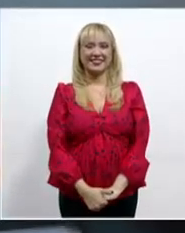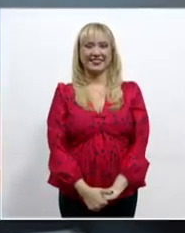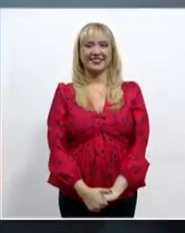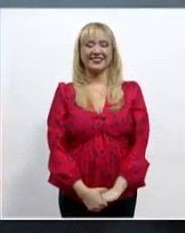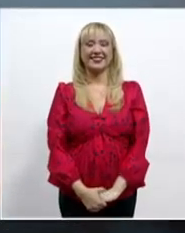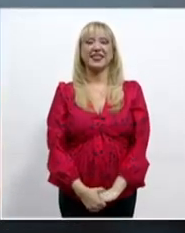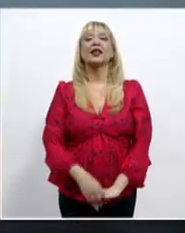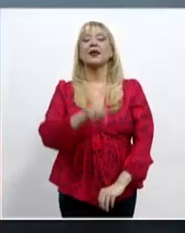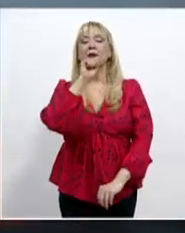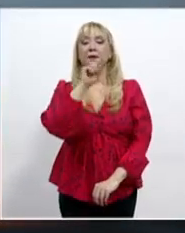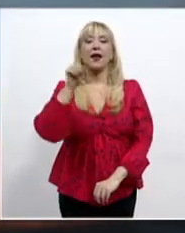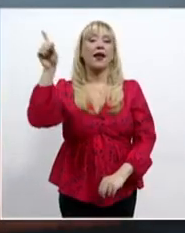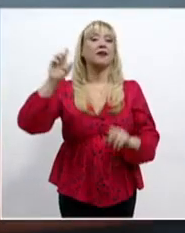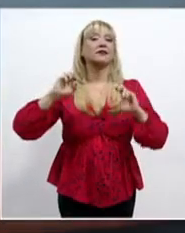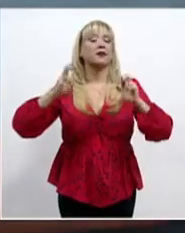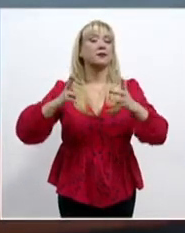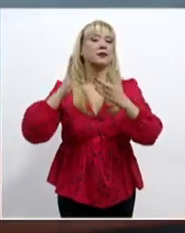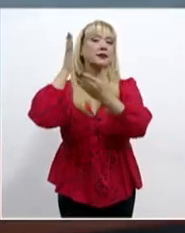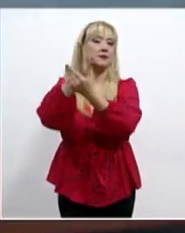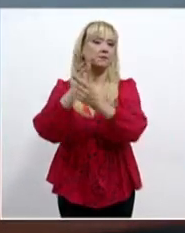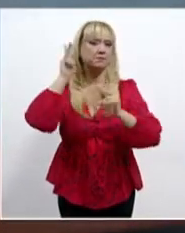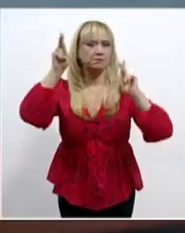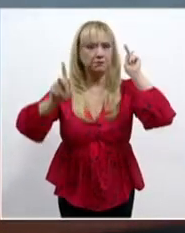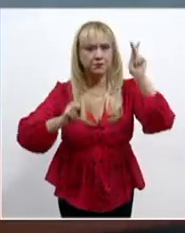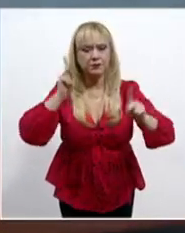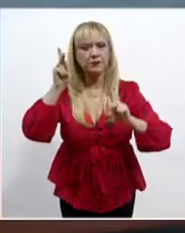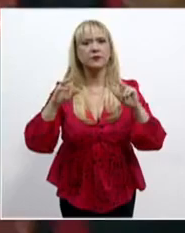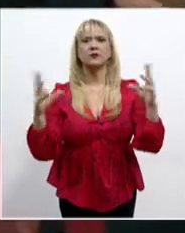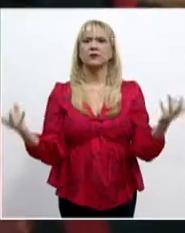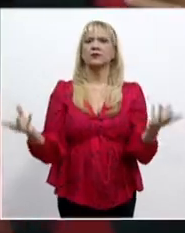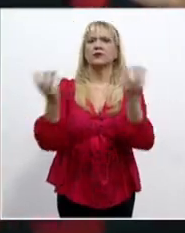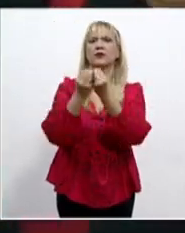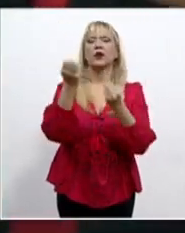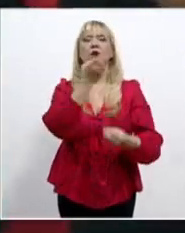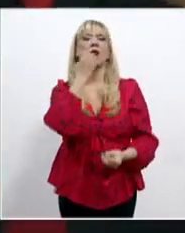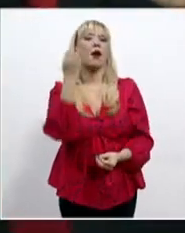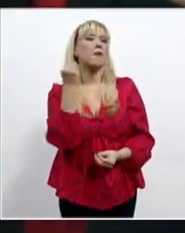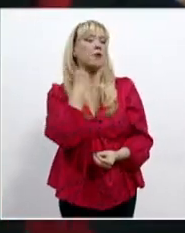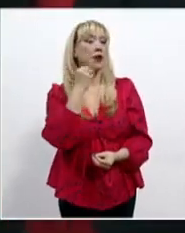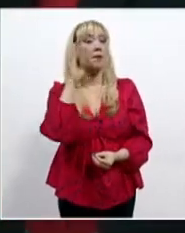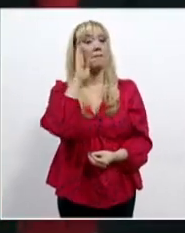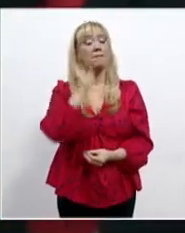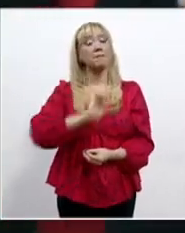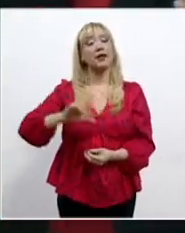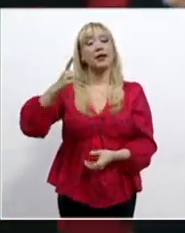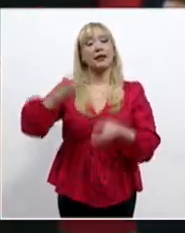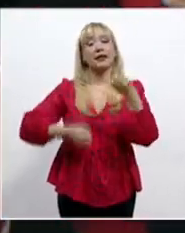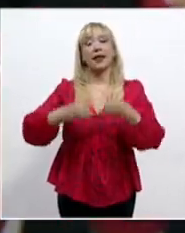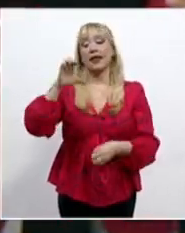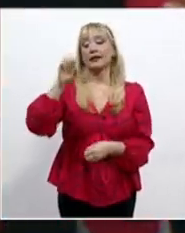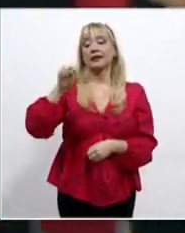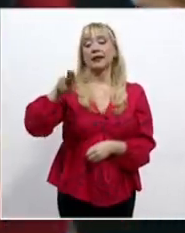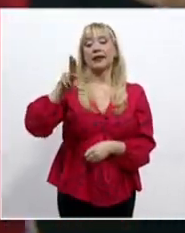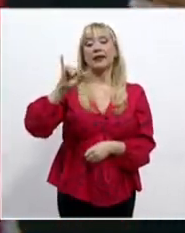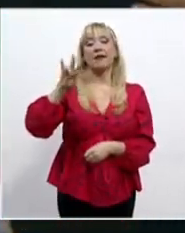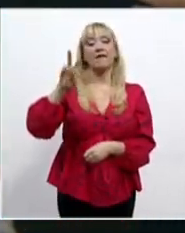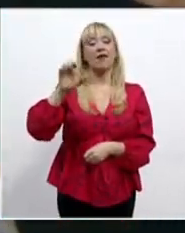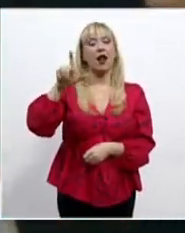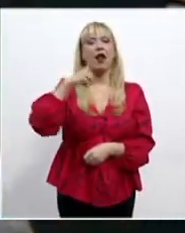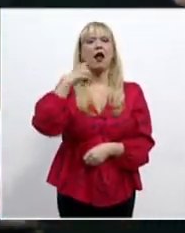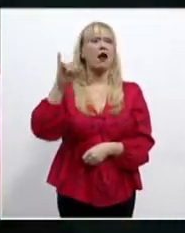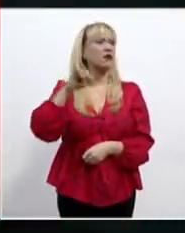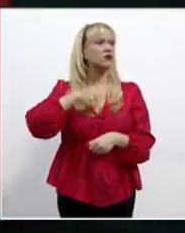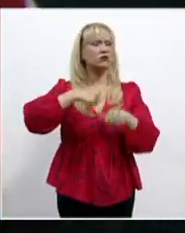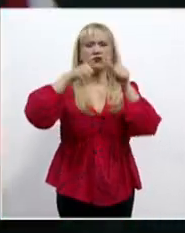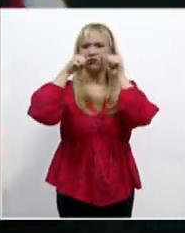Y de visita en el estado de Chiapas, en donde se reunió con integrantes del Colegio de Abogados, la ministra Yasmín Esquivel Moza se pronunció por atender el